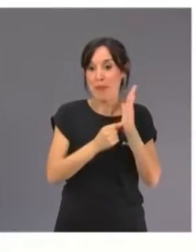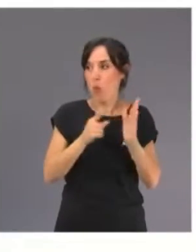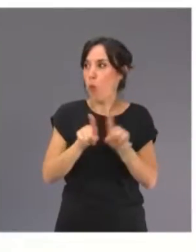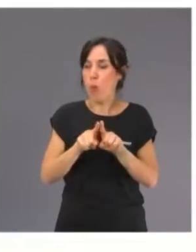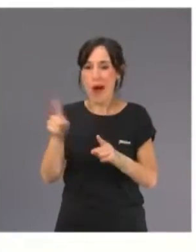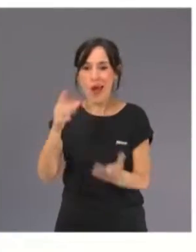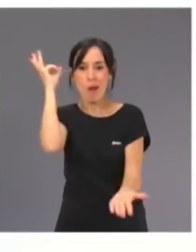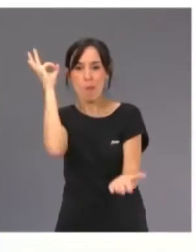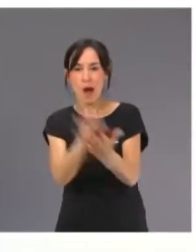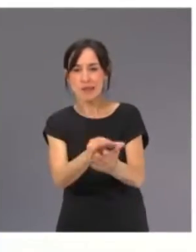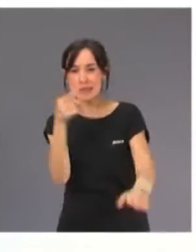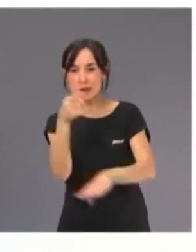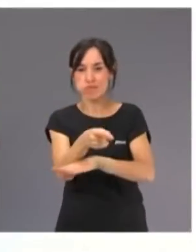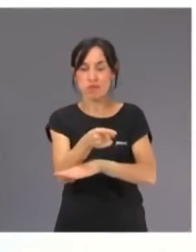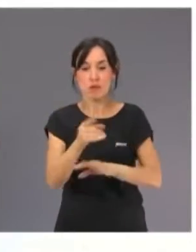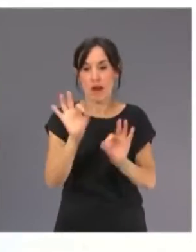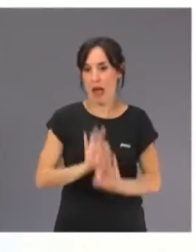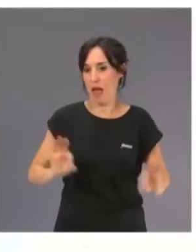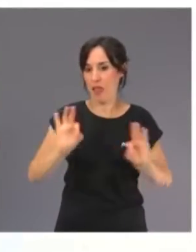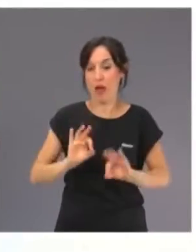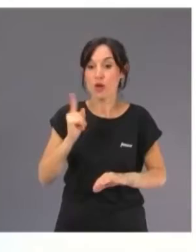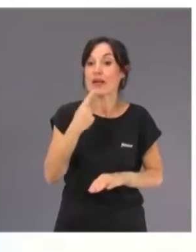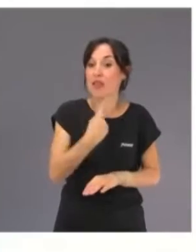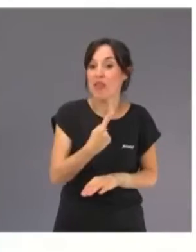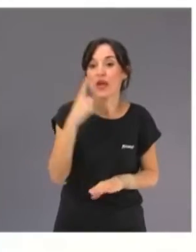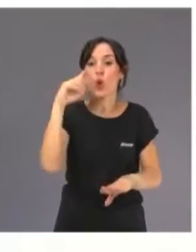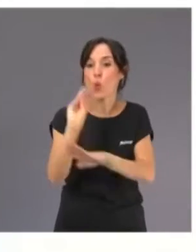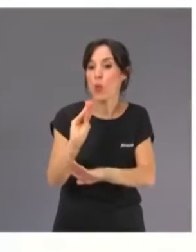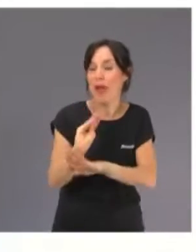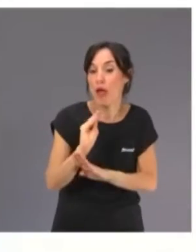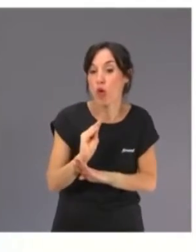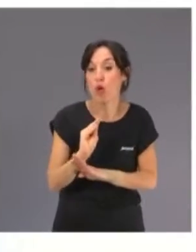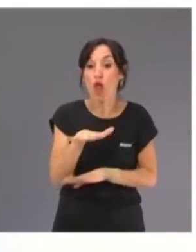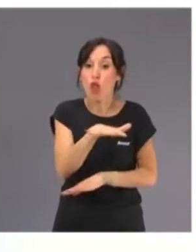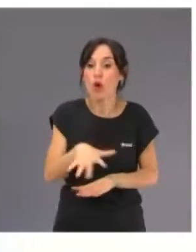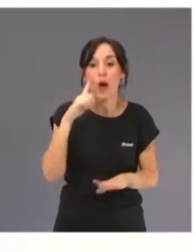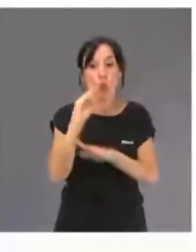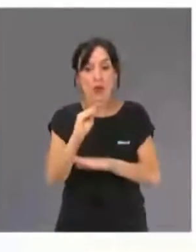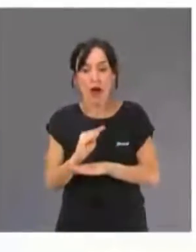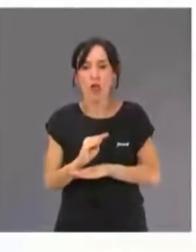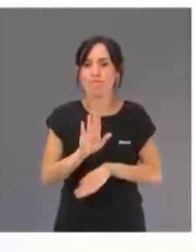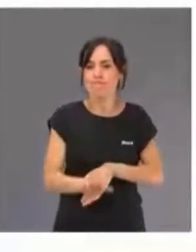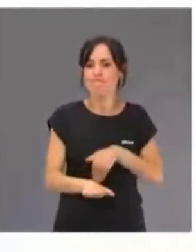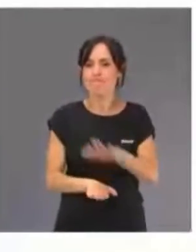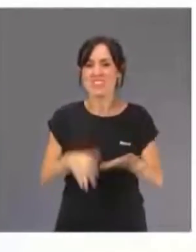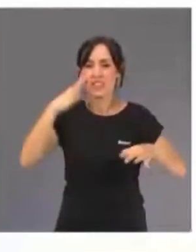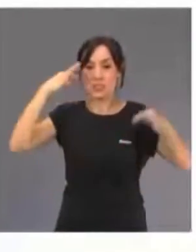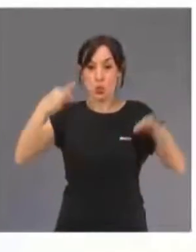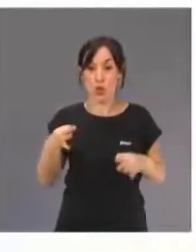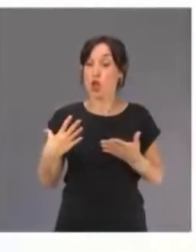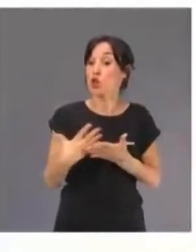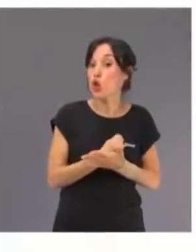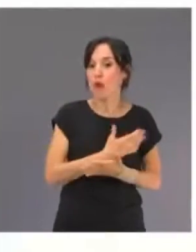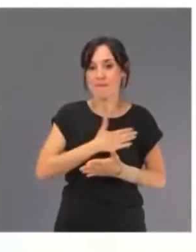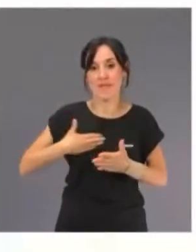estigmatizando a nadie, sino lo que estamos diciendo es vamos con cuidado, vamos con paso firme, queremos estar todos en